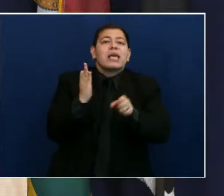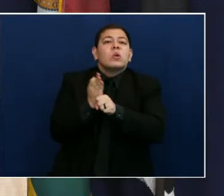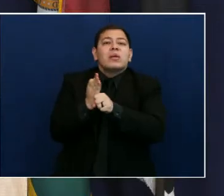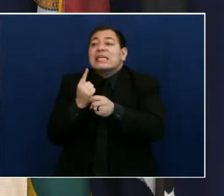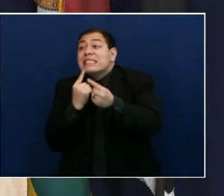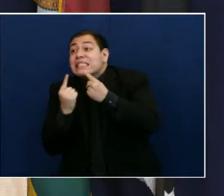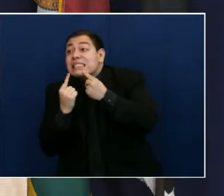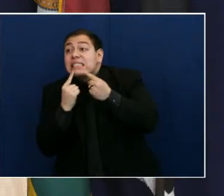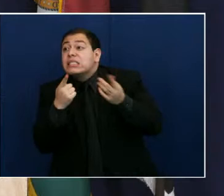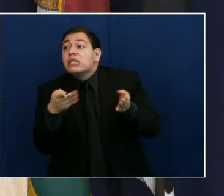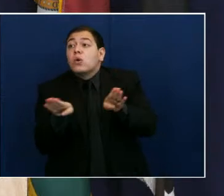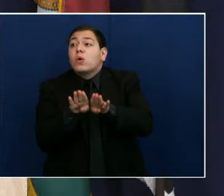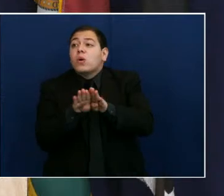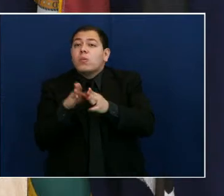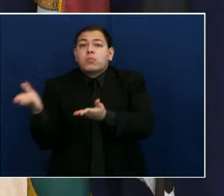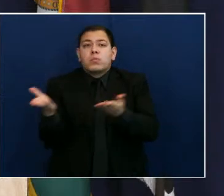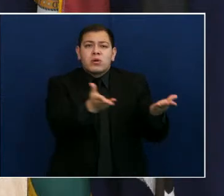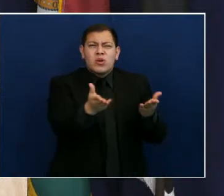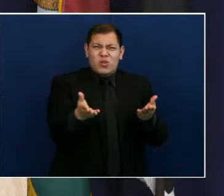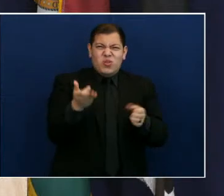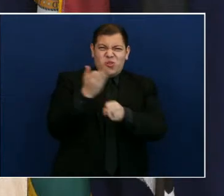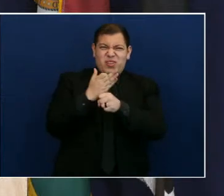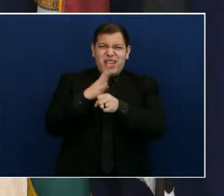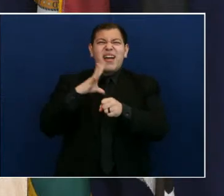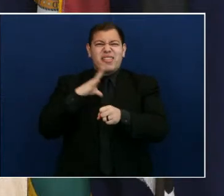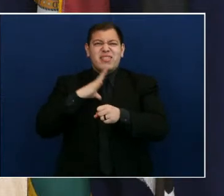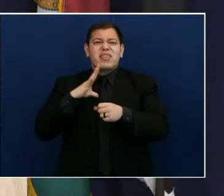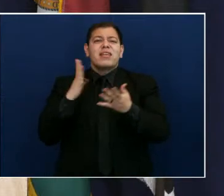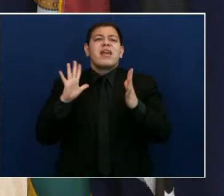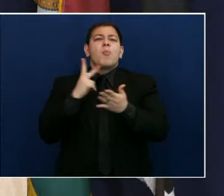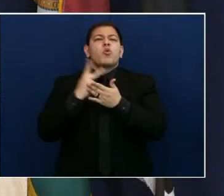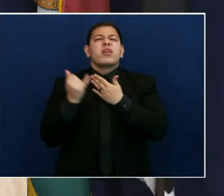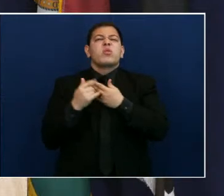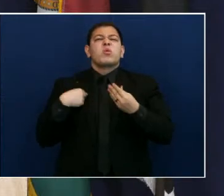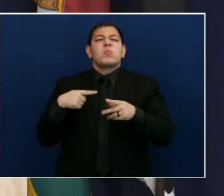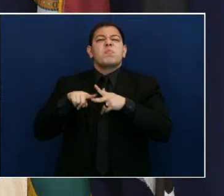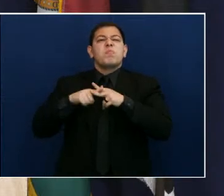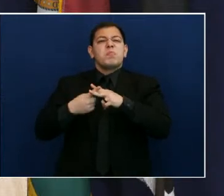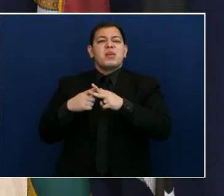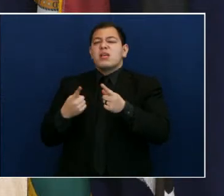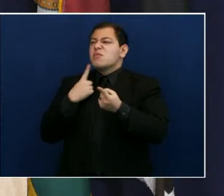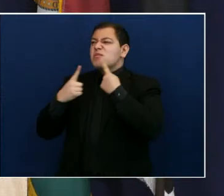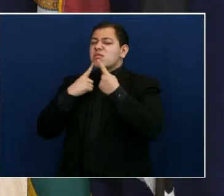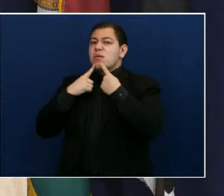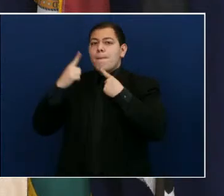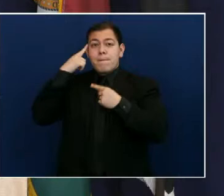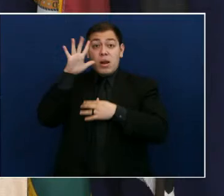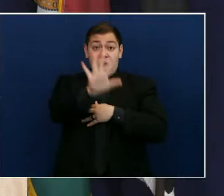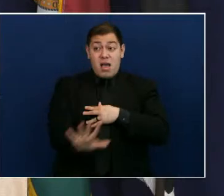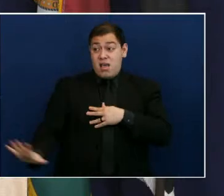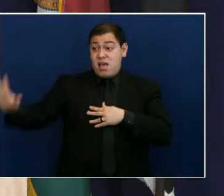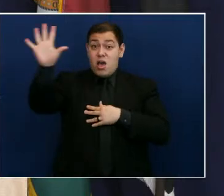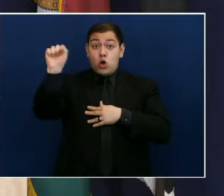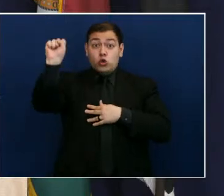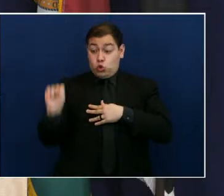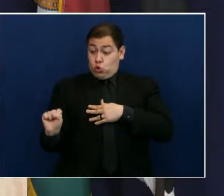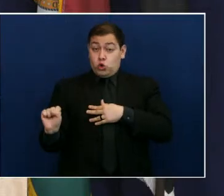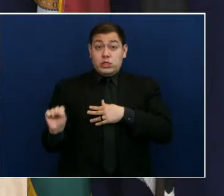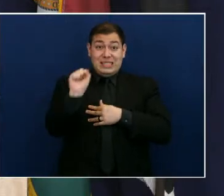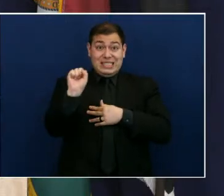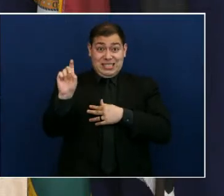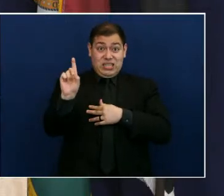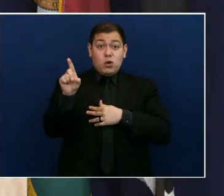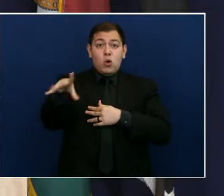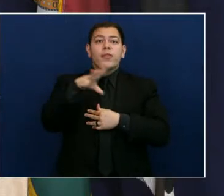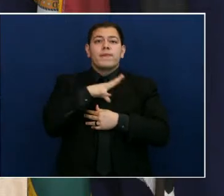Ya hemos hecho este proyecto de los proyectos móviles en ciertas escuelas en el condado del sur de San Diego, específicamente como